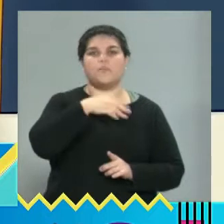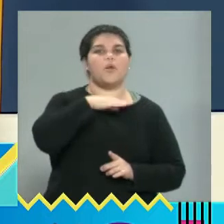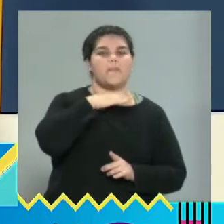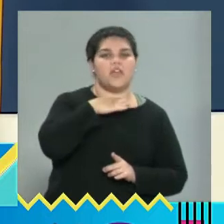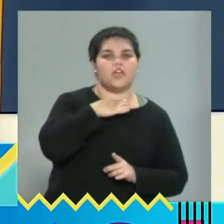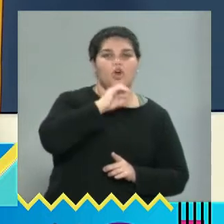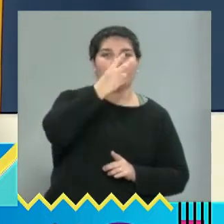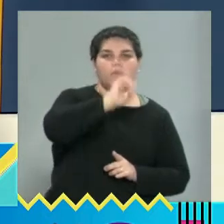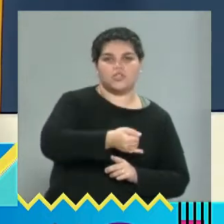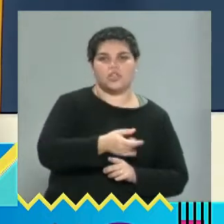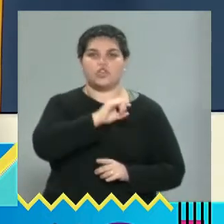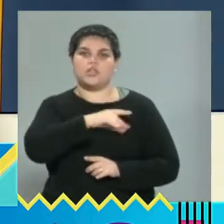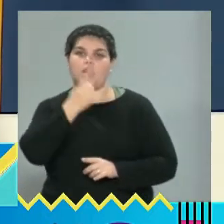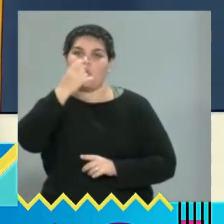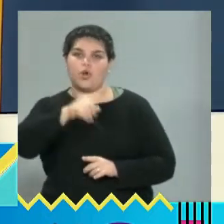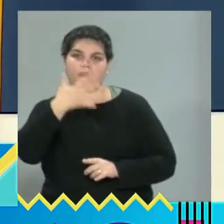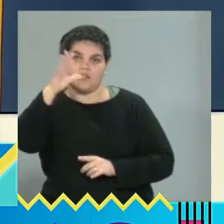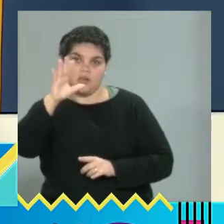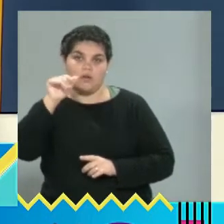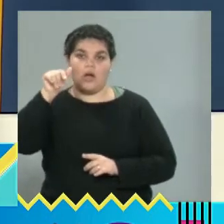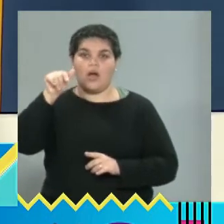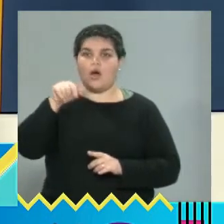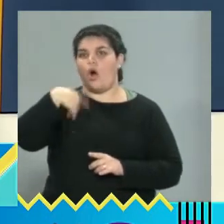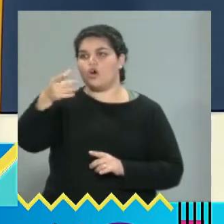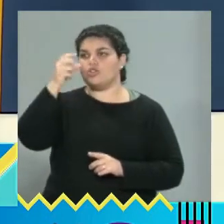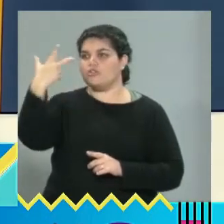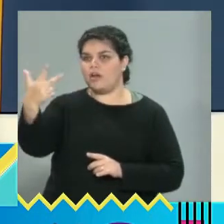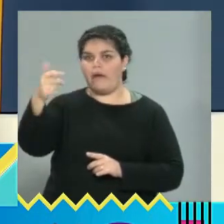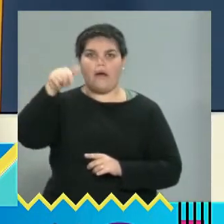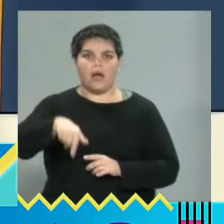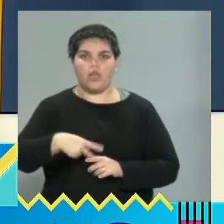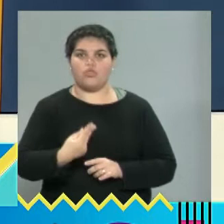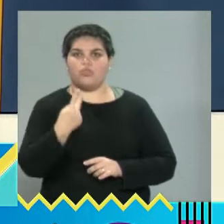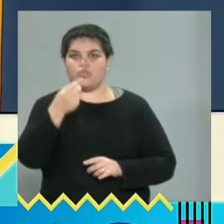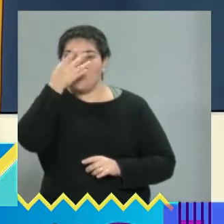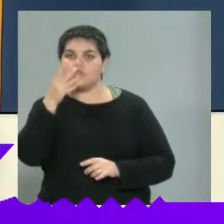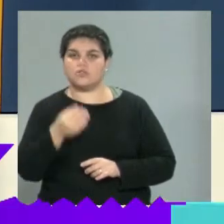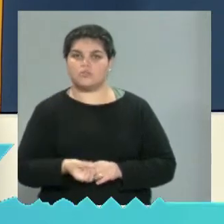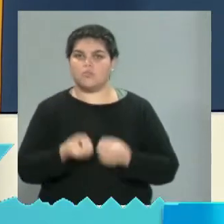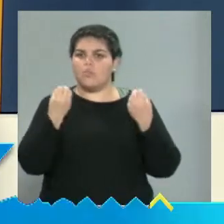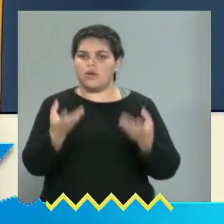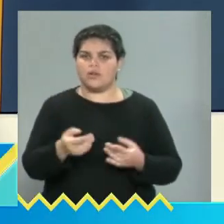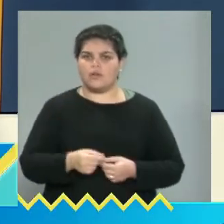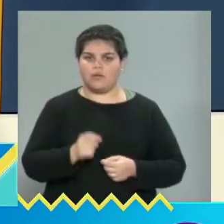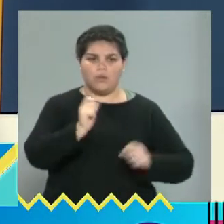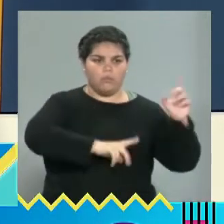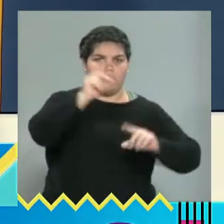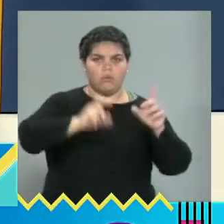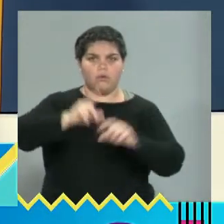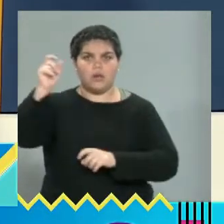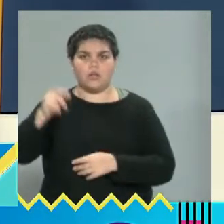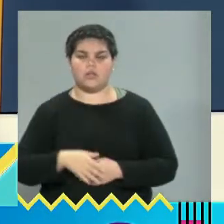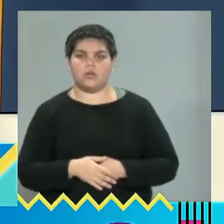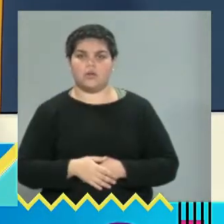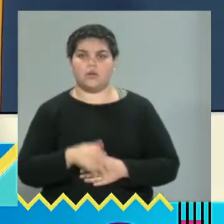Chile 1,5%, en el otro lado 3%, acá 12%. De alguna manera te está mostrando, o la tasa de riesgo país, ¿por qué en